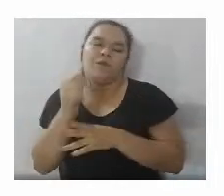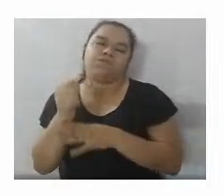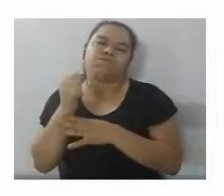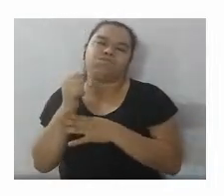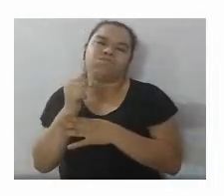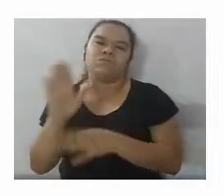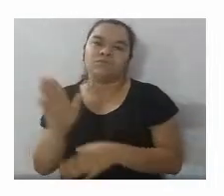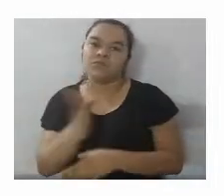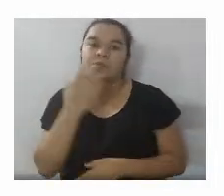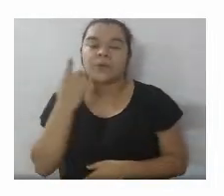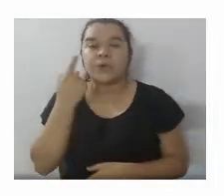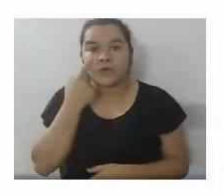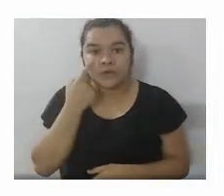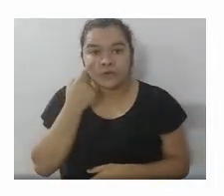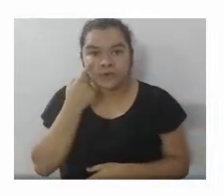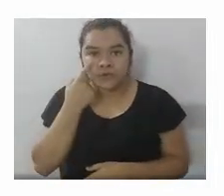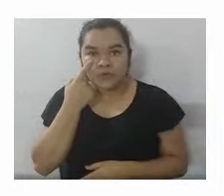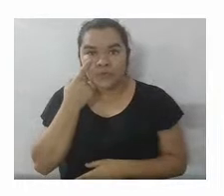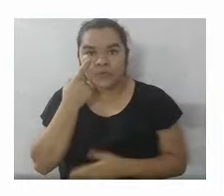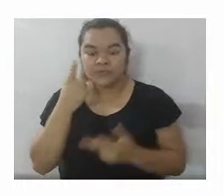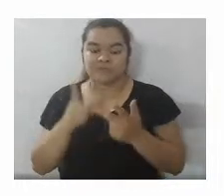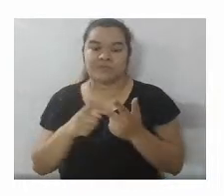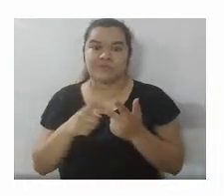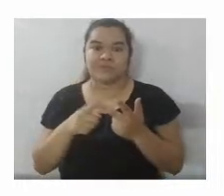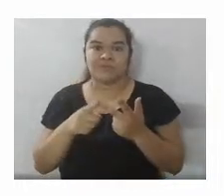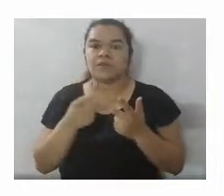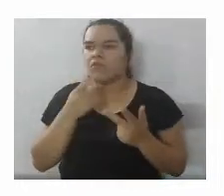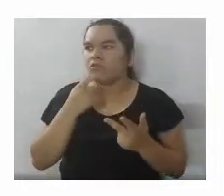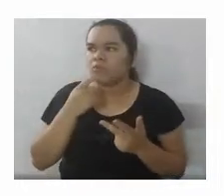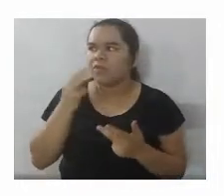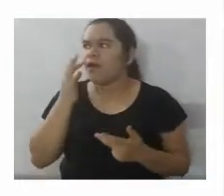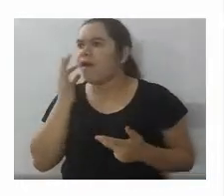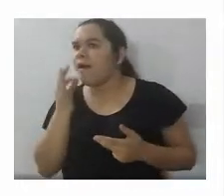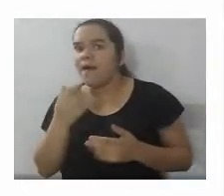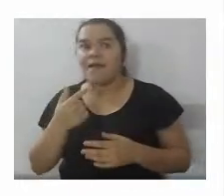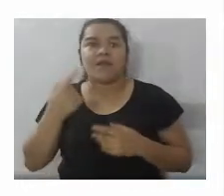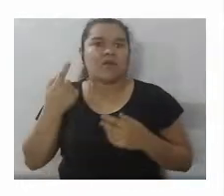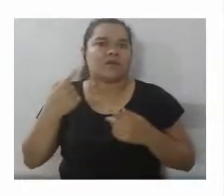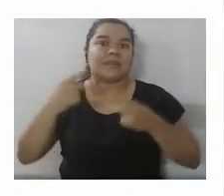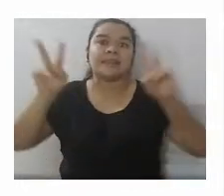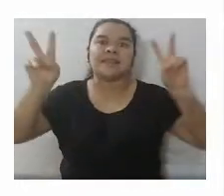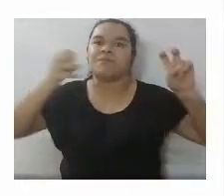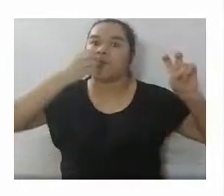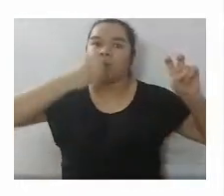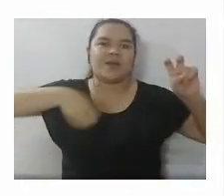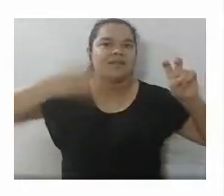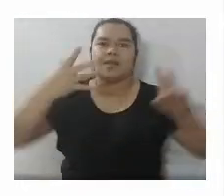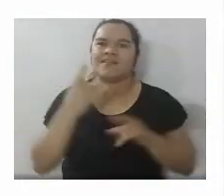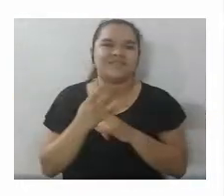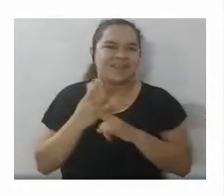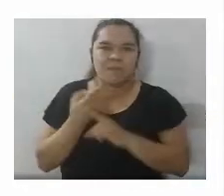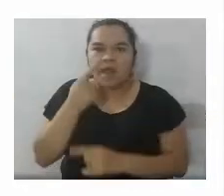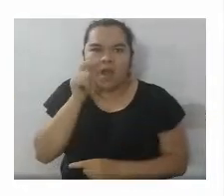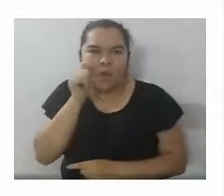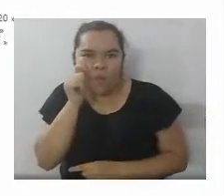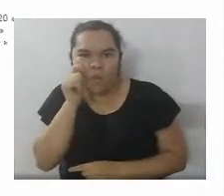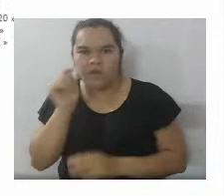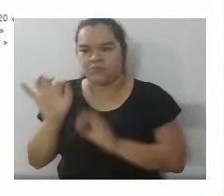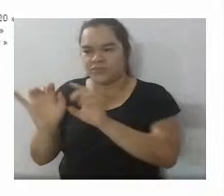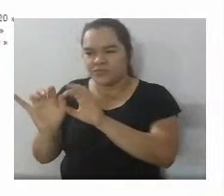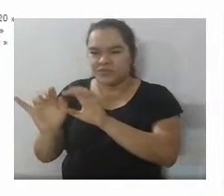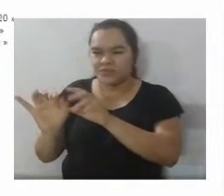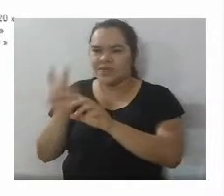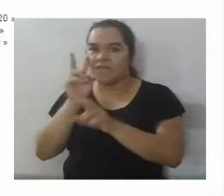para buscar evacuar cualquier duda que uno le genera en todos los ámbitos de la vida, capaz que sea lo más directo, ¿sí? Fíjense